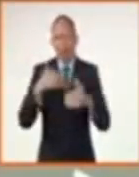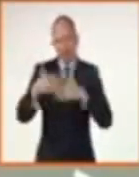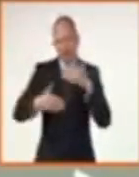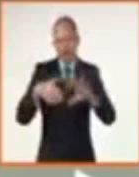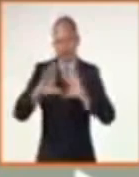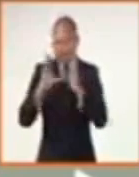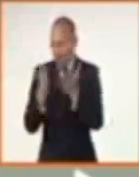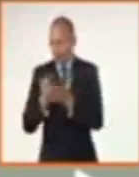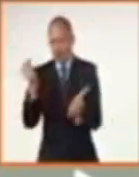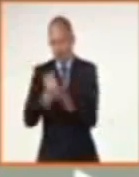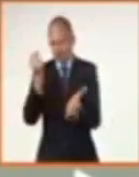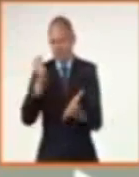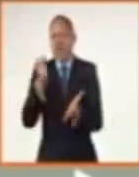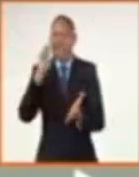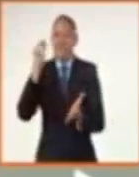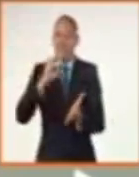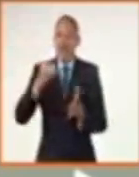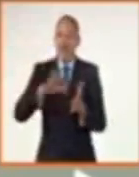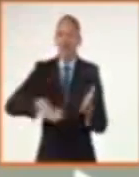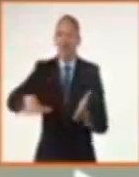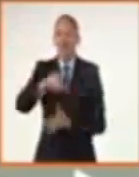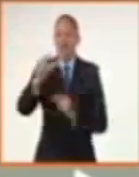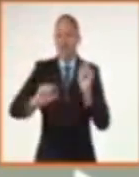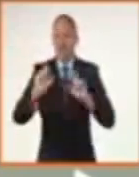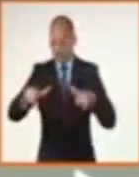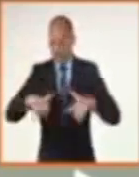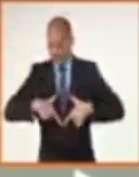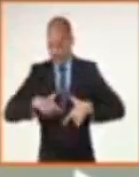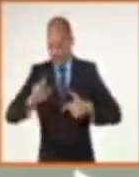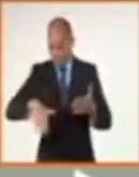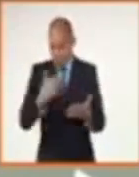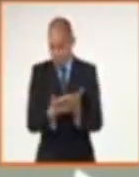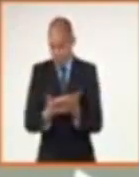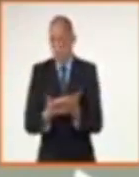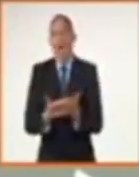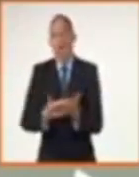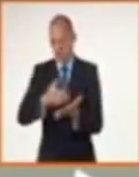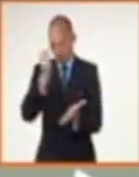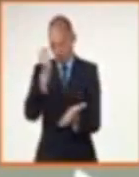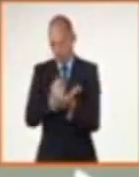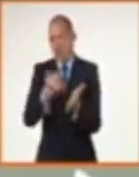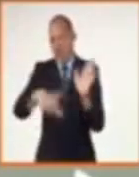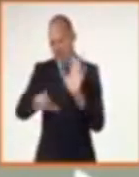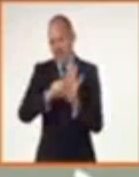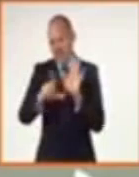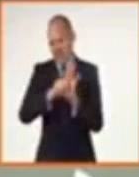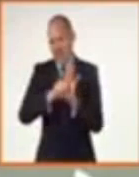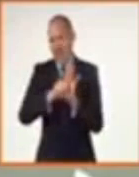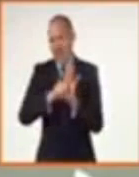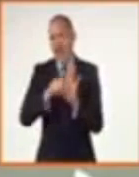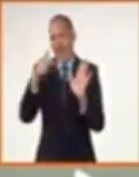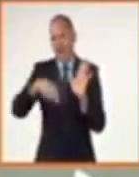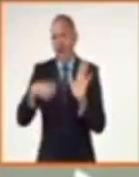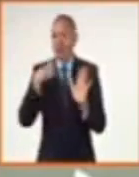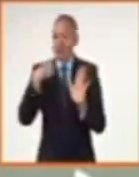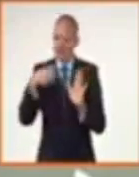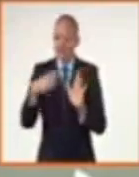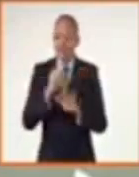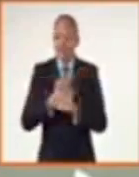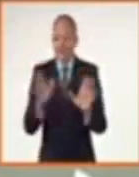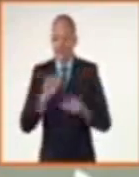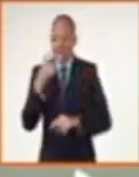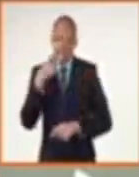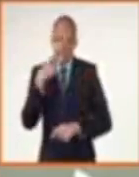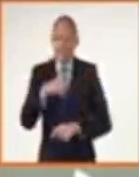propuestos como diputados al máximo órgano del poder del Estado con más del 50% de los votos